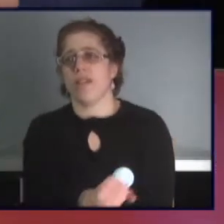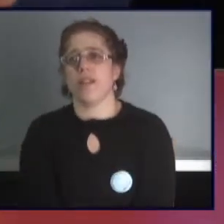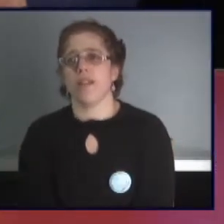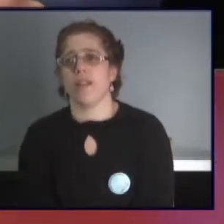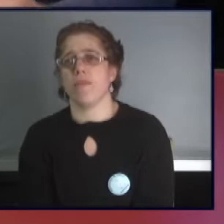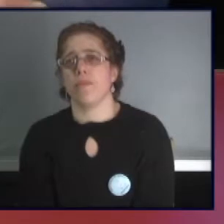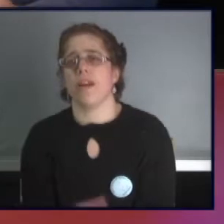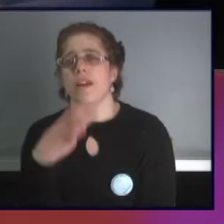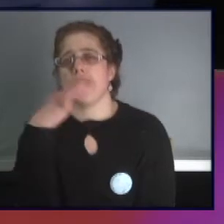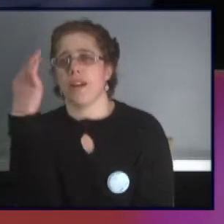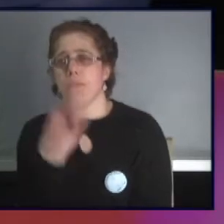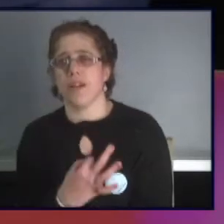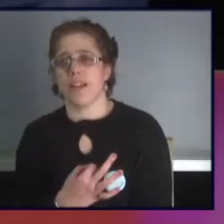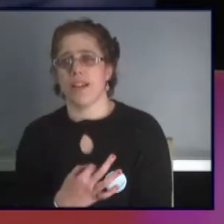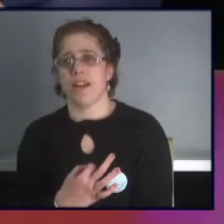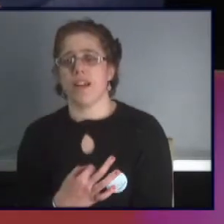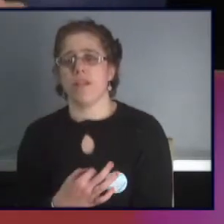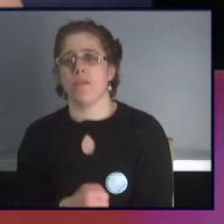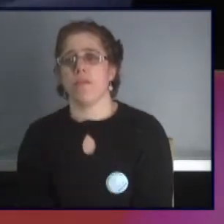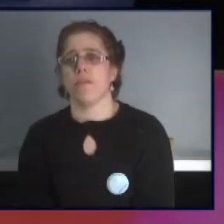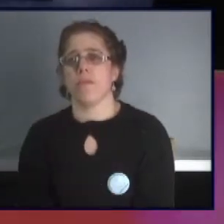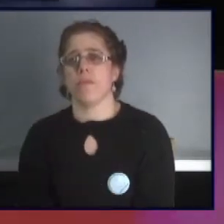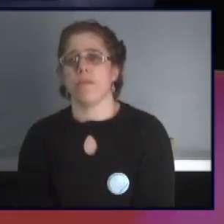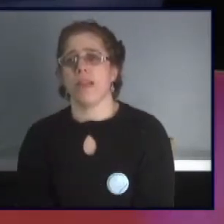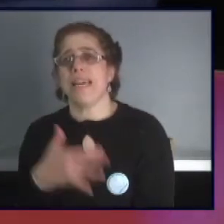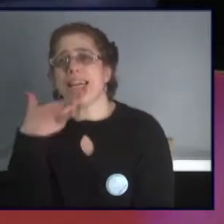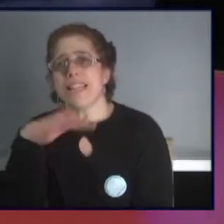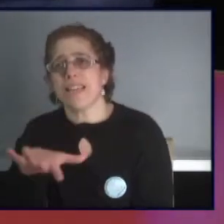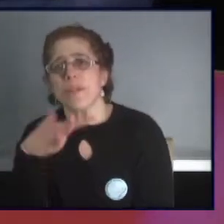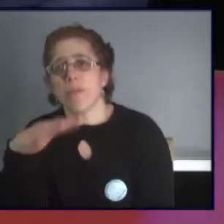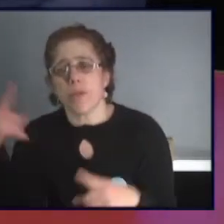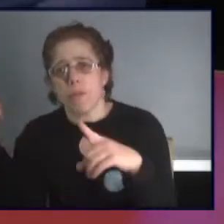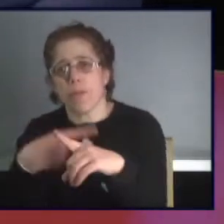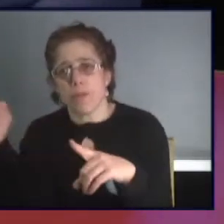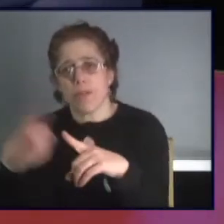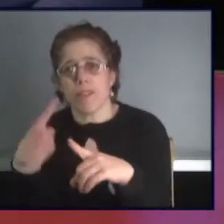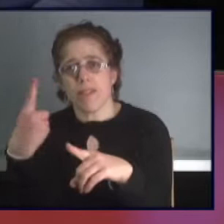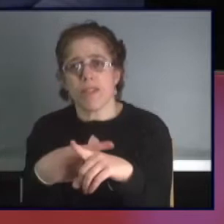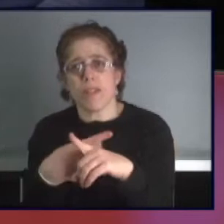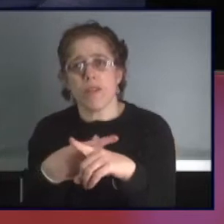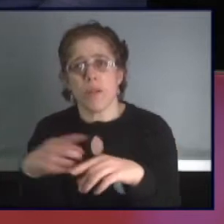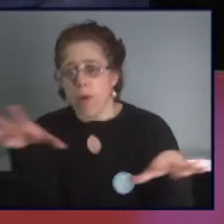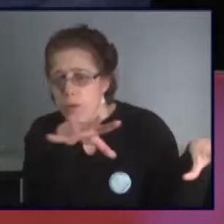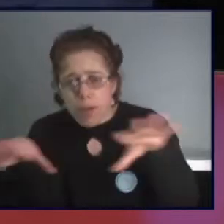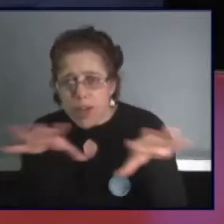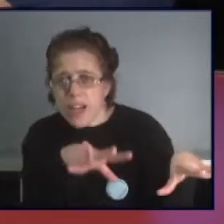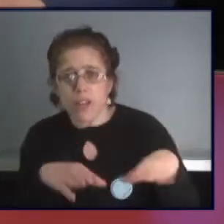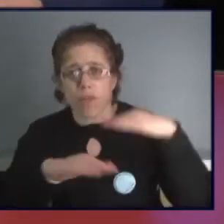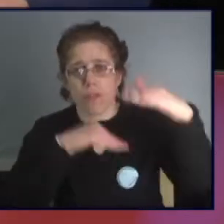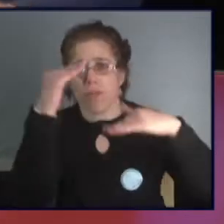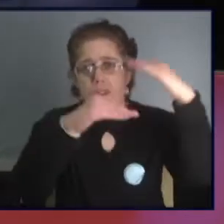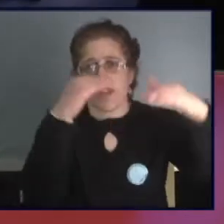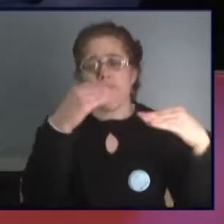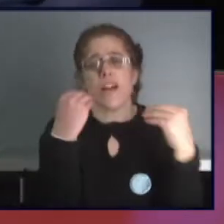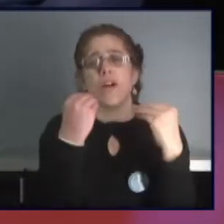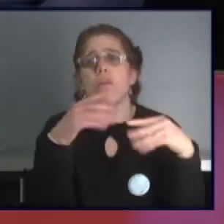realmente los que entendemos la política desde el punto de vista del movimiento obrero en función de